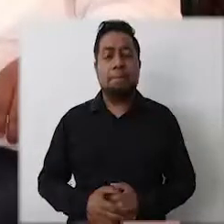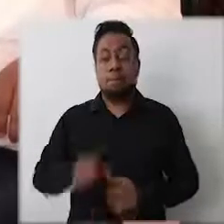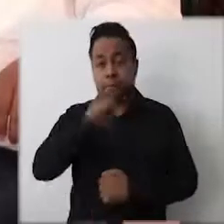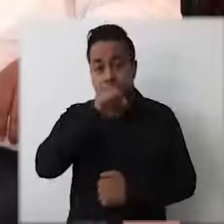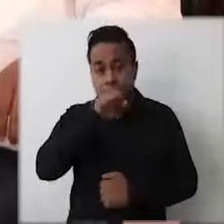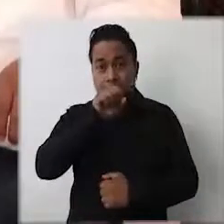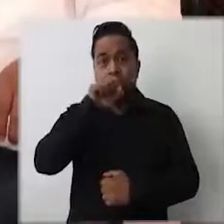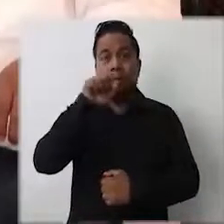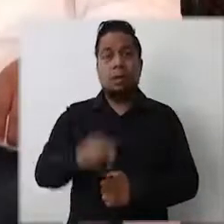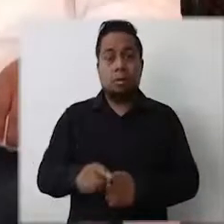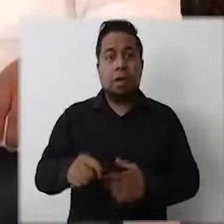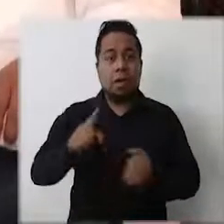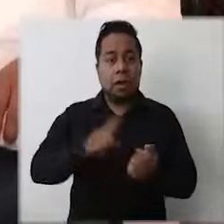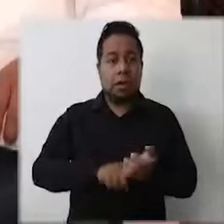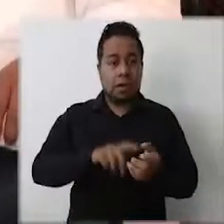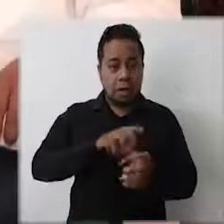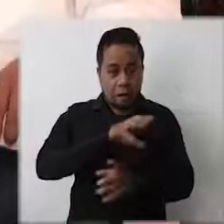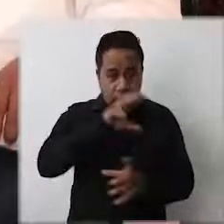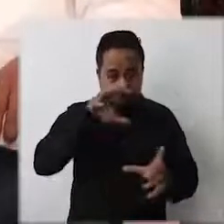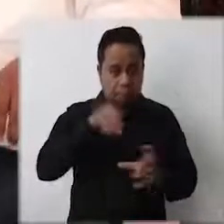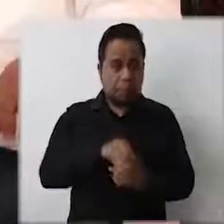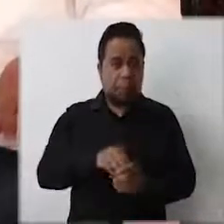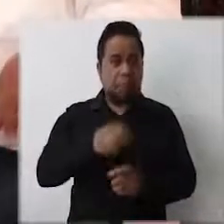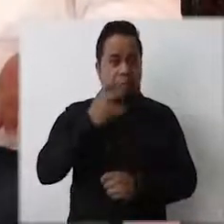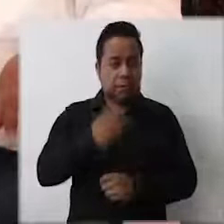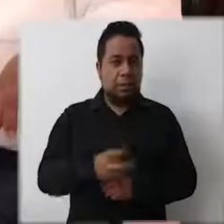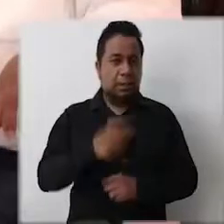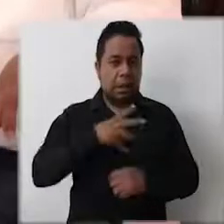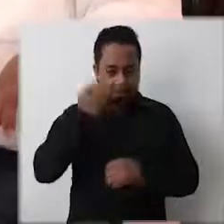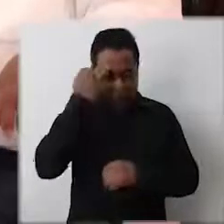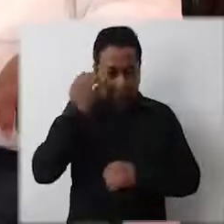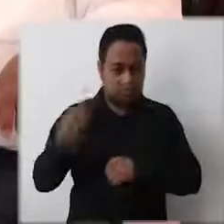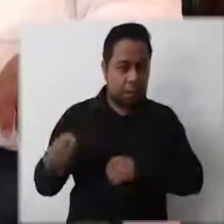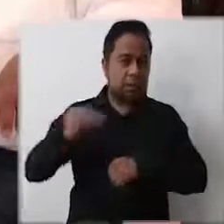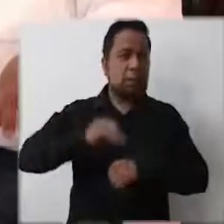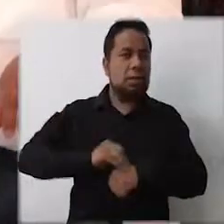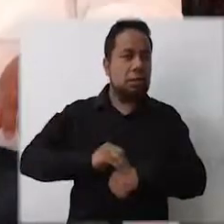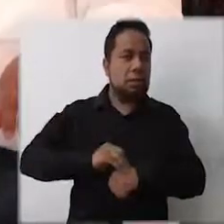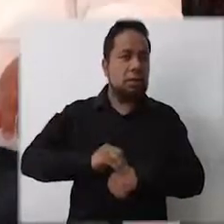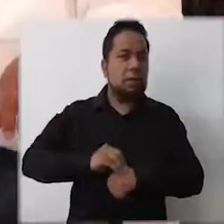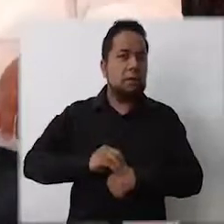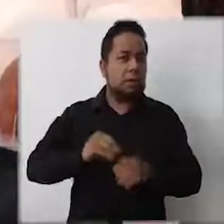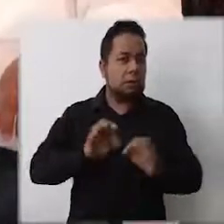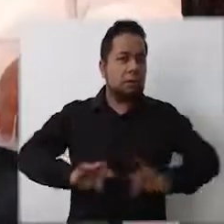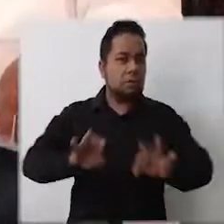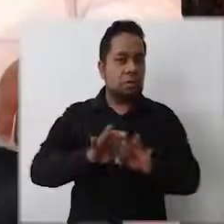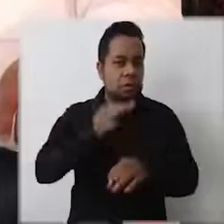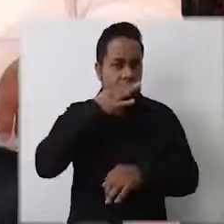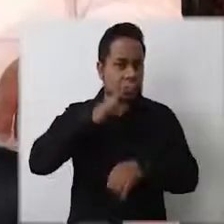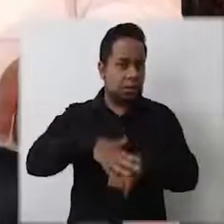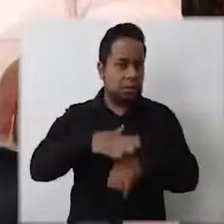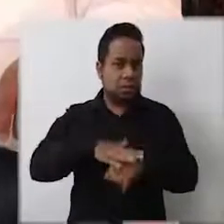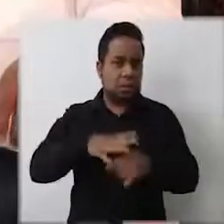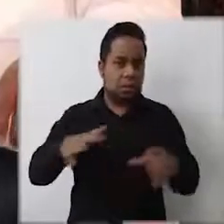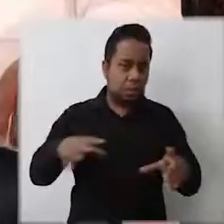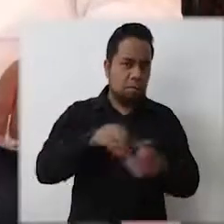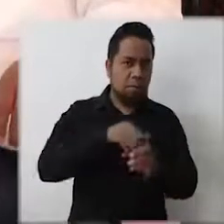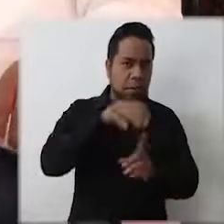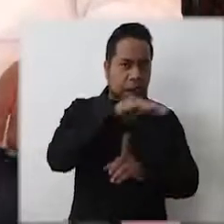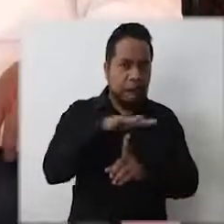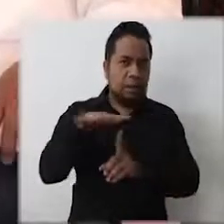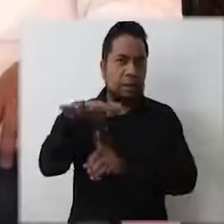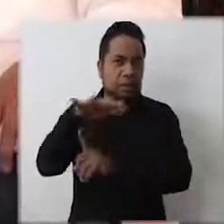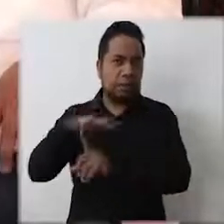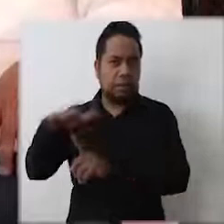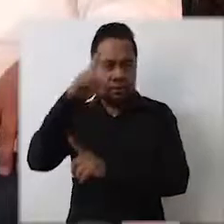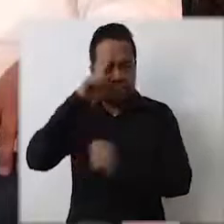y todos los concejales que en los trabajos y eventos se integren, se sumen y participen, no solo